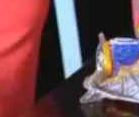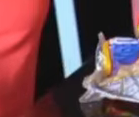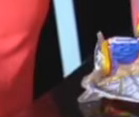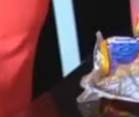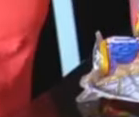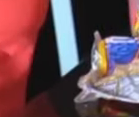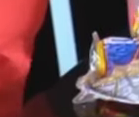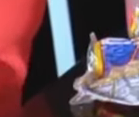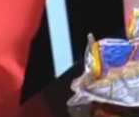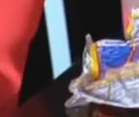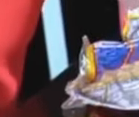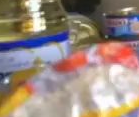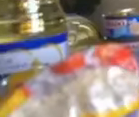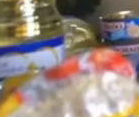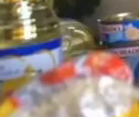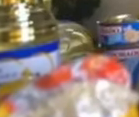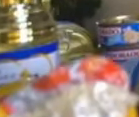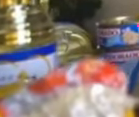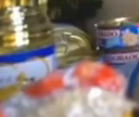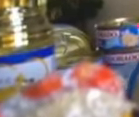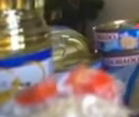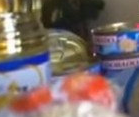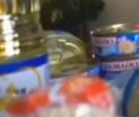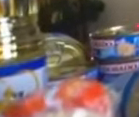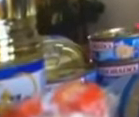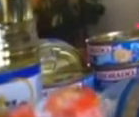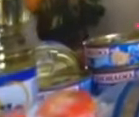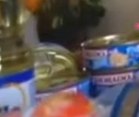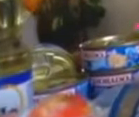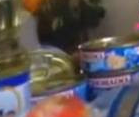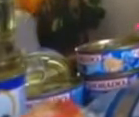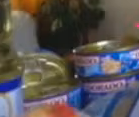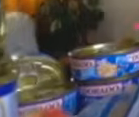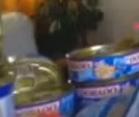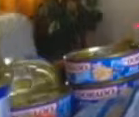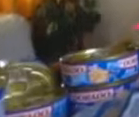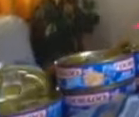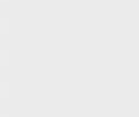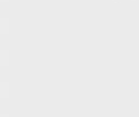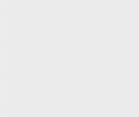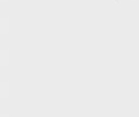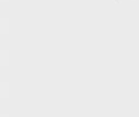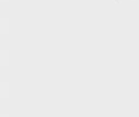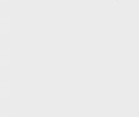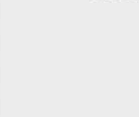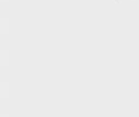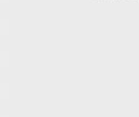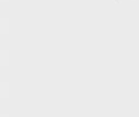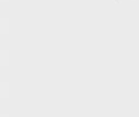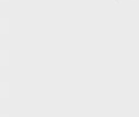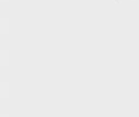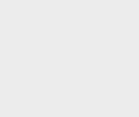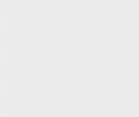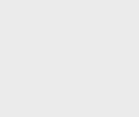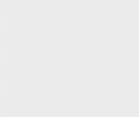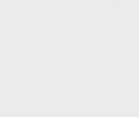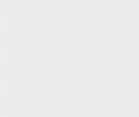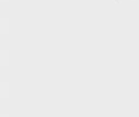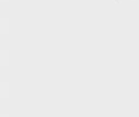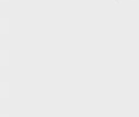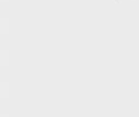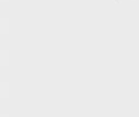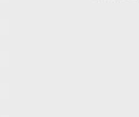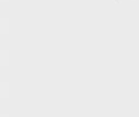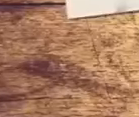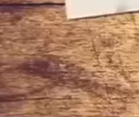por COVID-19. En estos momentos difíciles, no te dejaremos solo. Gobierno de Michoacán. Michoacán